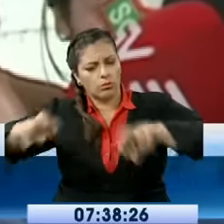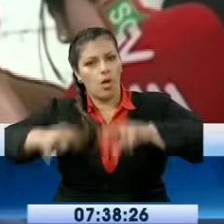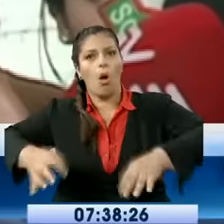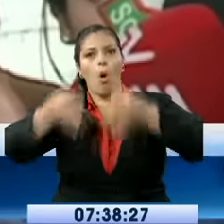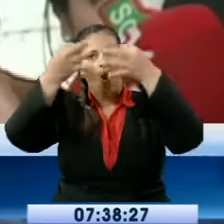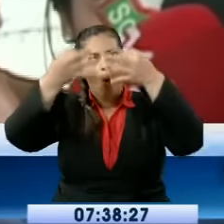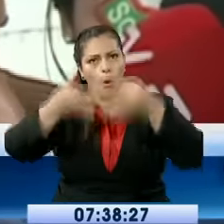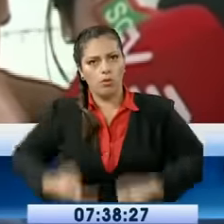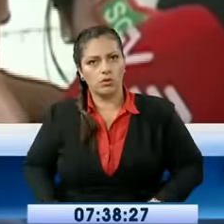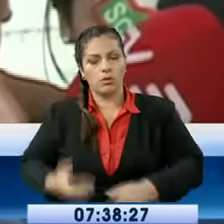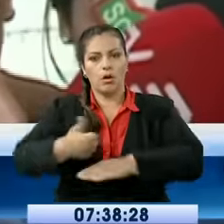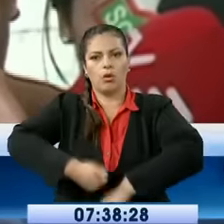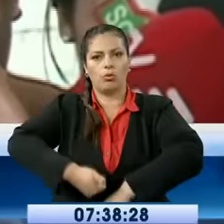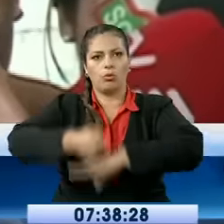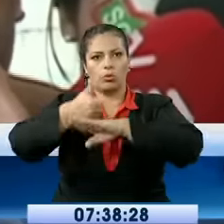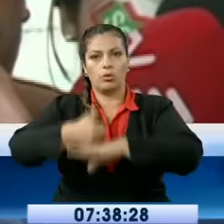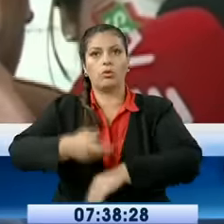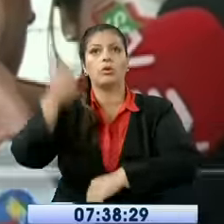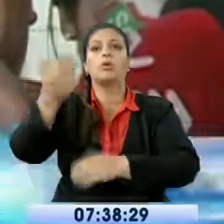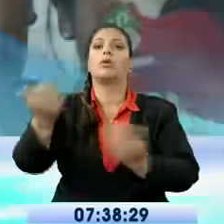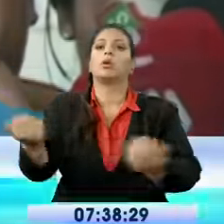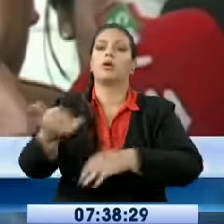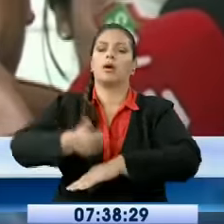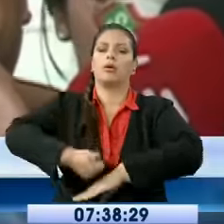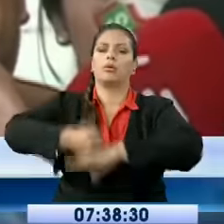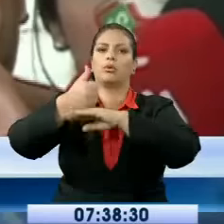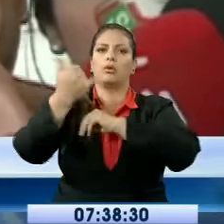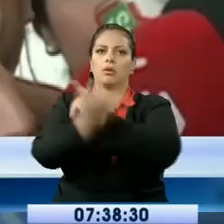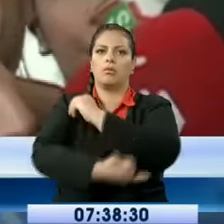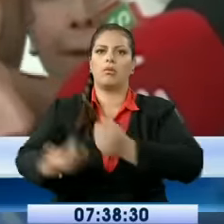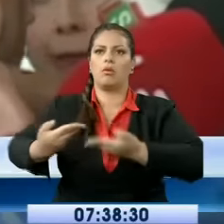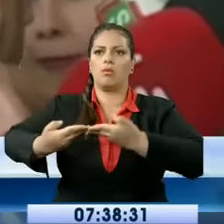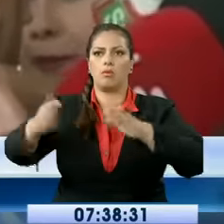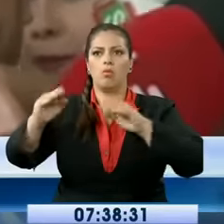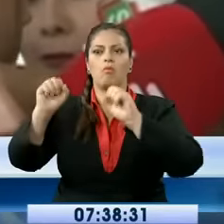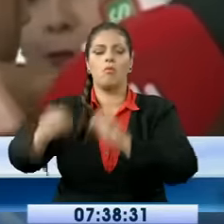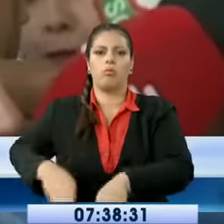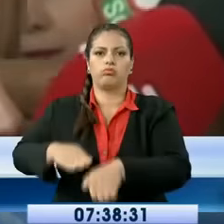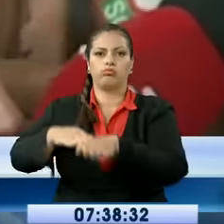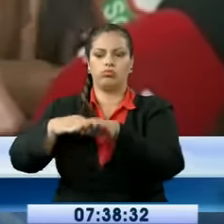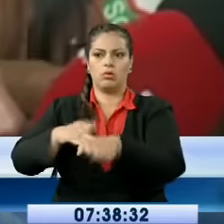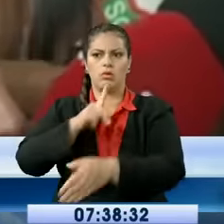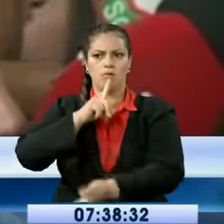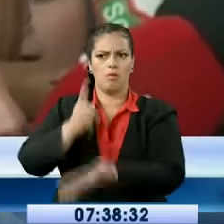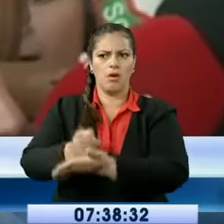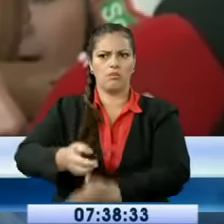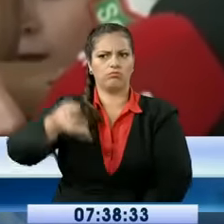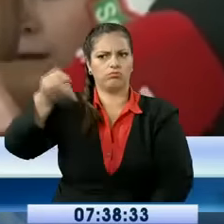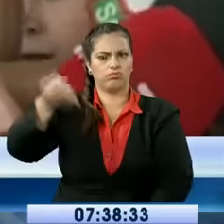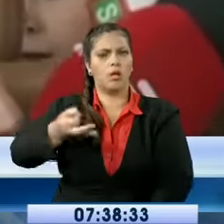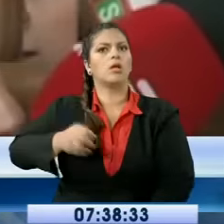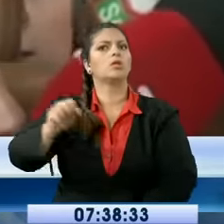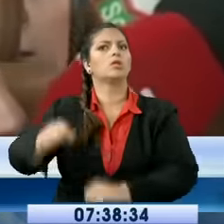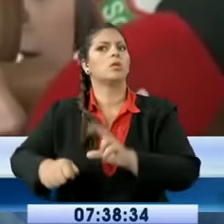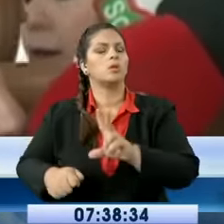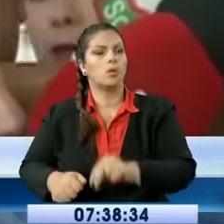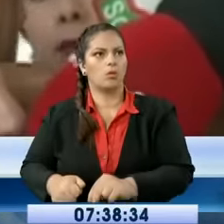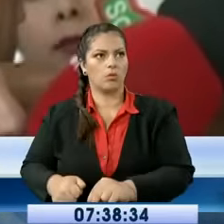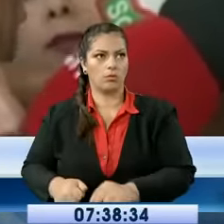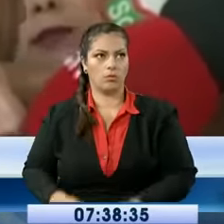oficializado por las autoridades panameñas para que puedan tener un respaldo cierto, pero que todos los allegados, hasta el que